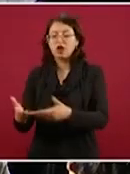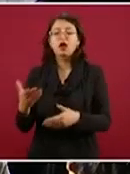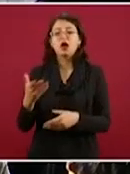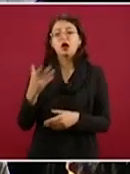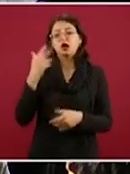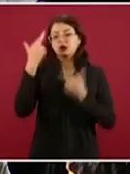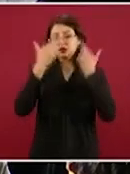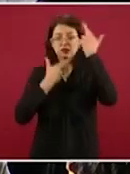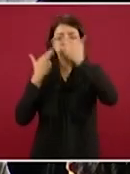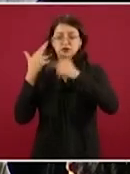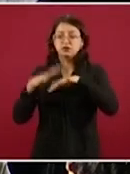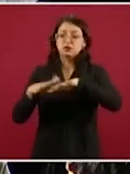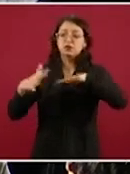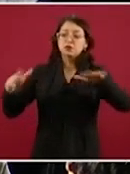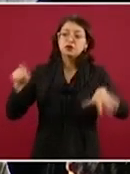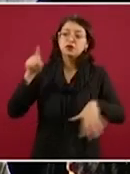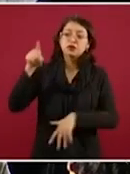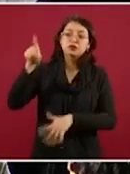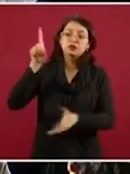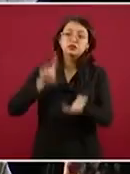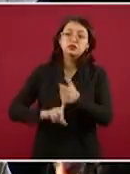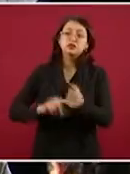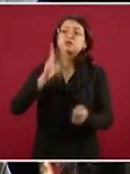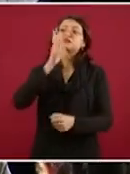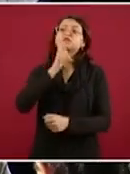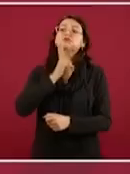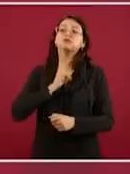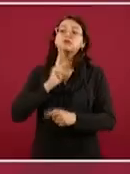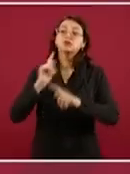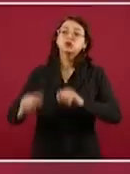plataformas marítimas de